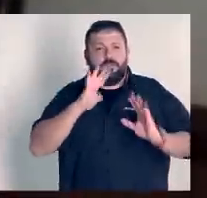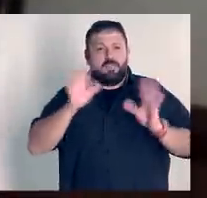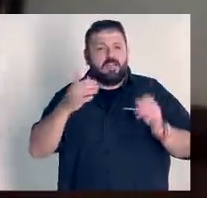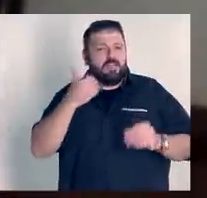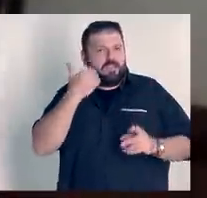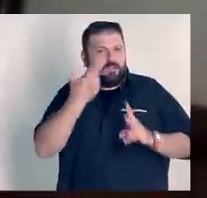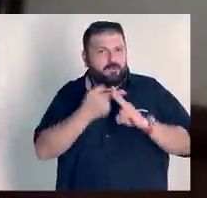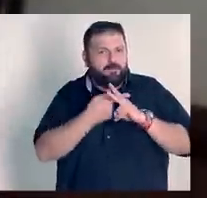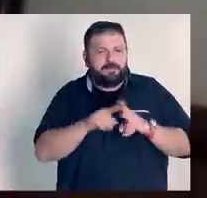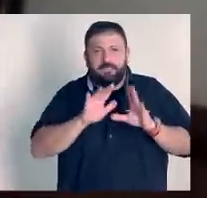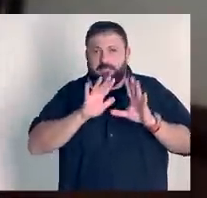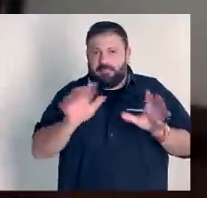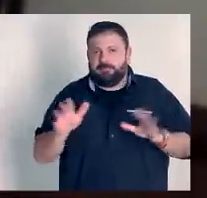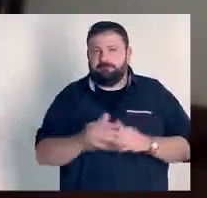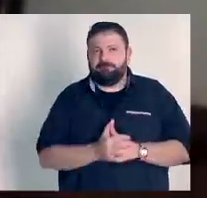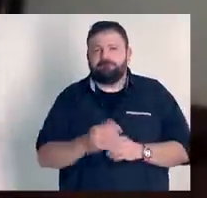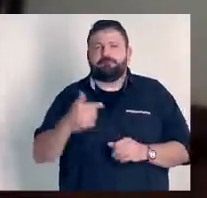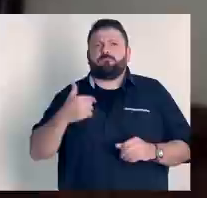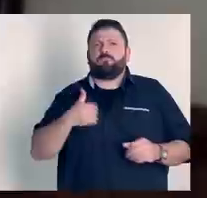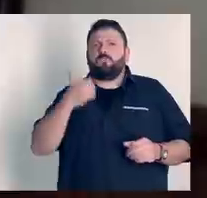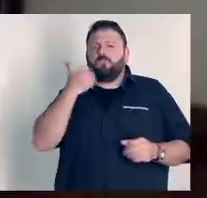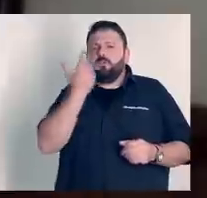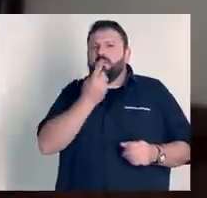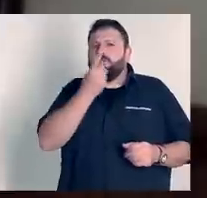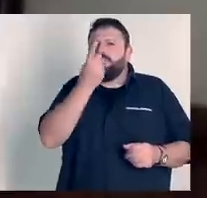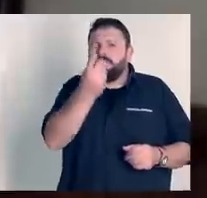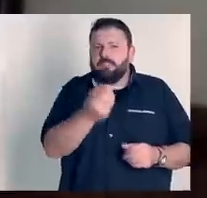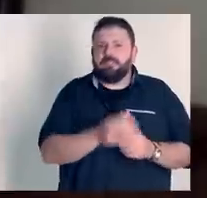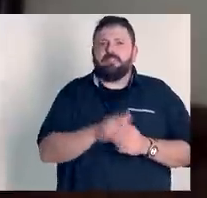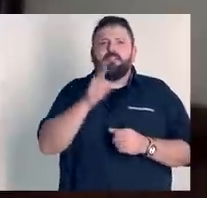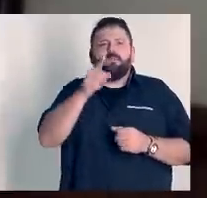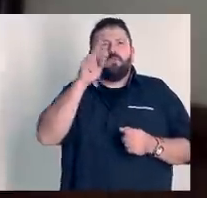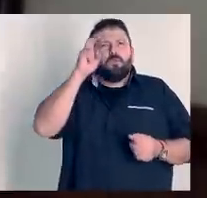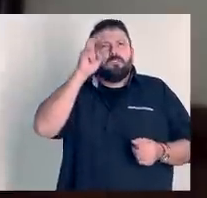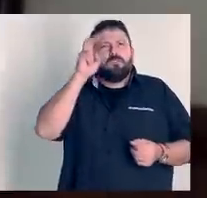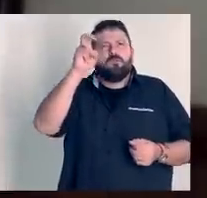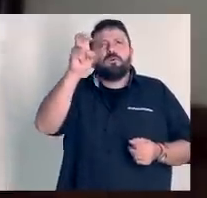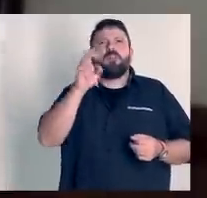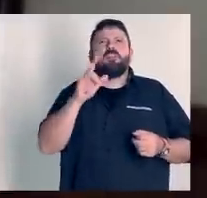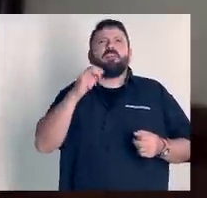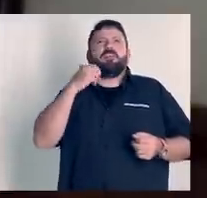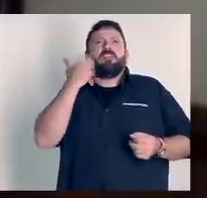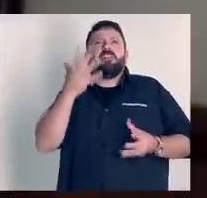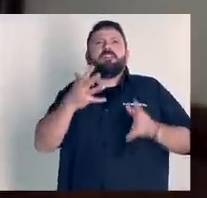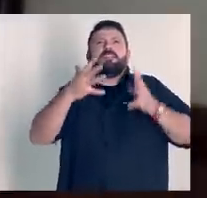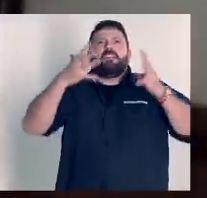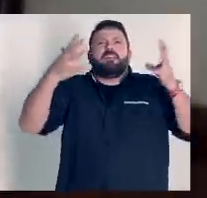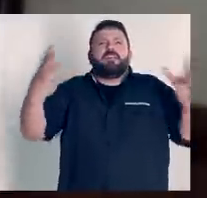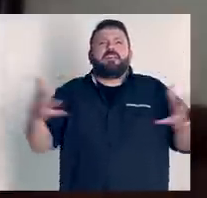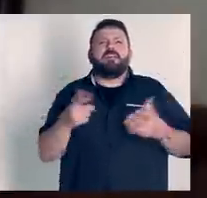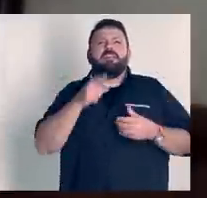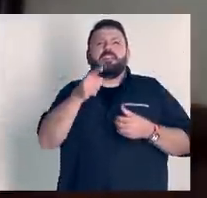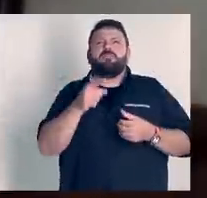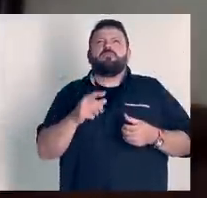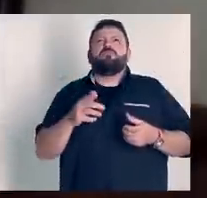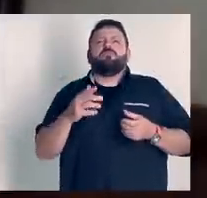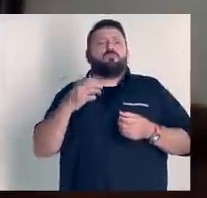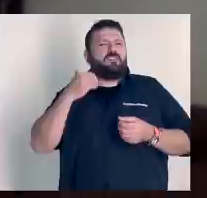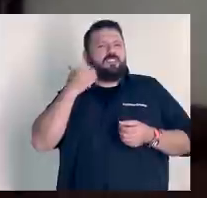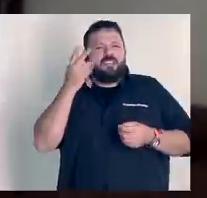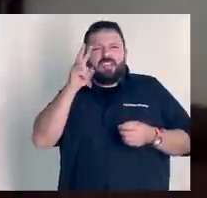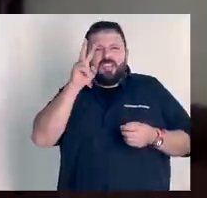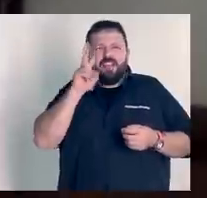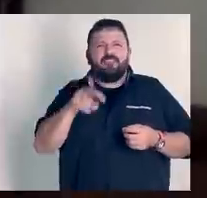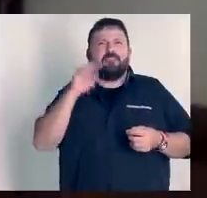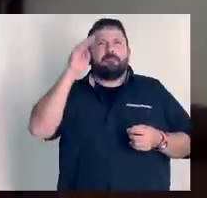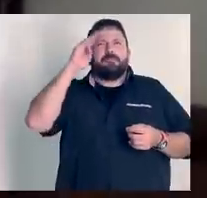manera. Lo primero que quiero decirte es que sueñes, y que sueñes en grande, que no te midas, y que no te midas en los sueños pensando